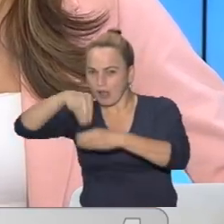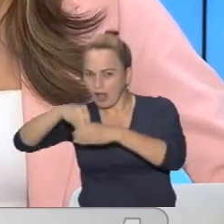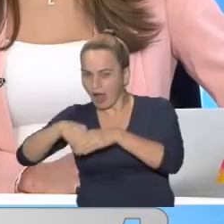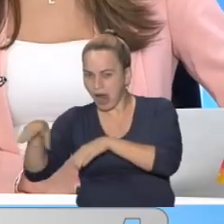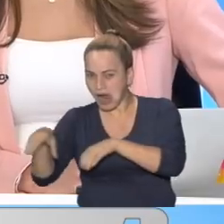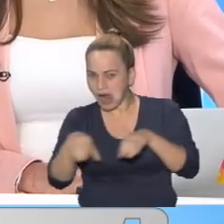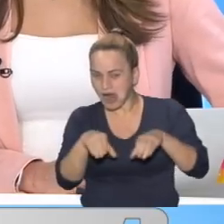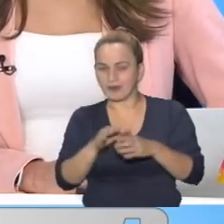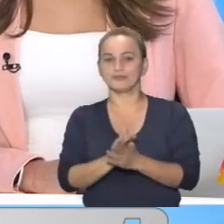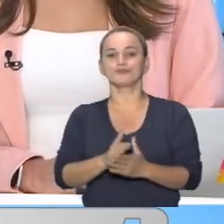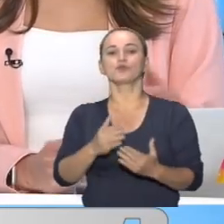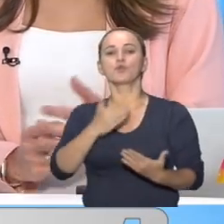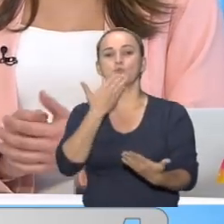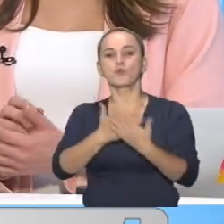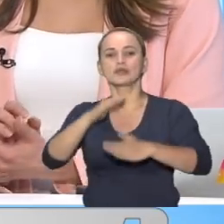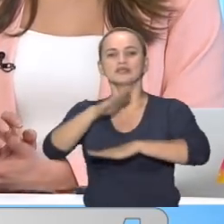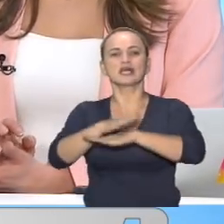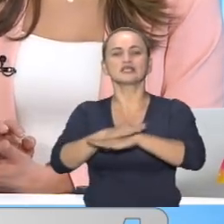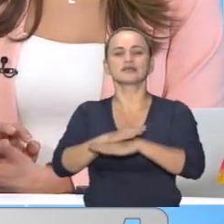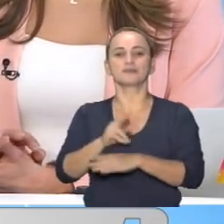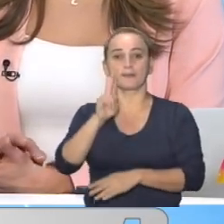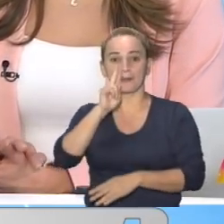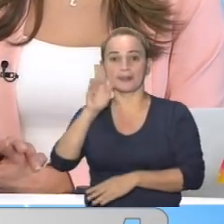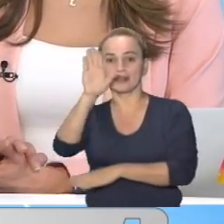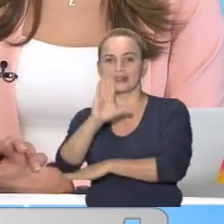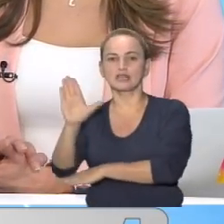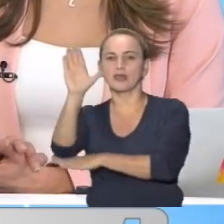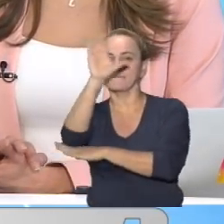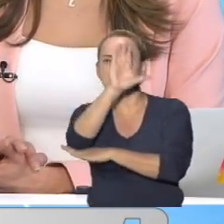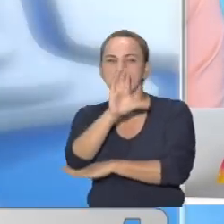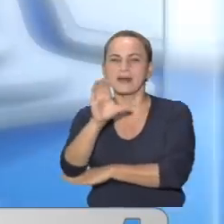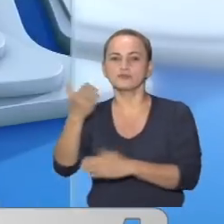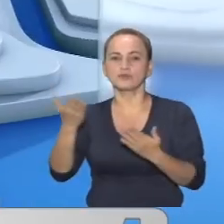penitenciario. Luisa, muy buenas tardes. ¿En cuáles ciudades se realizó este operativo?